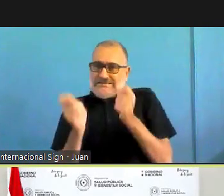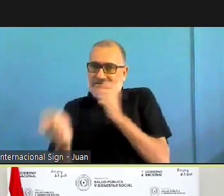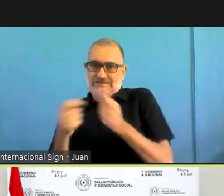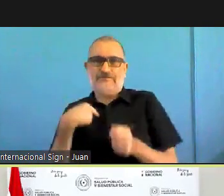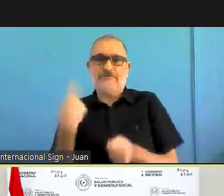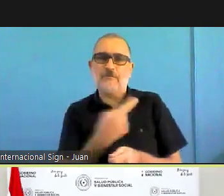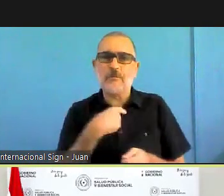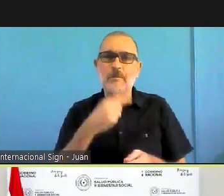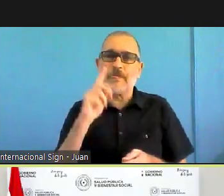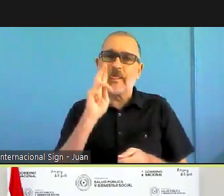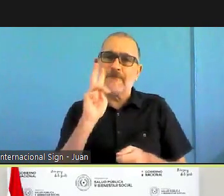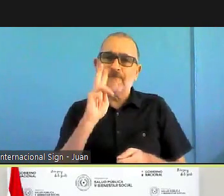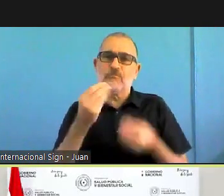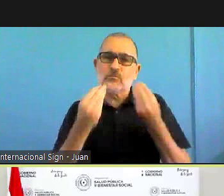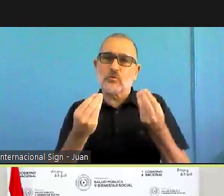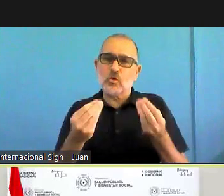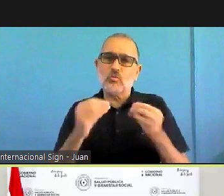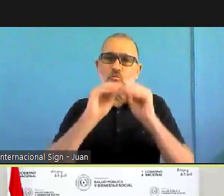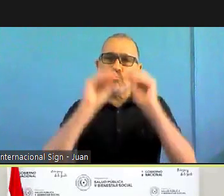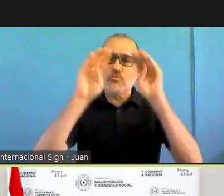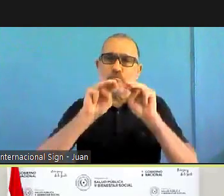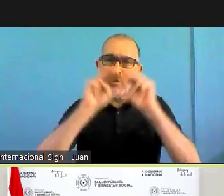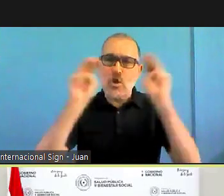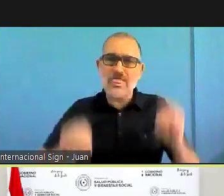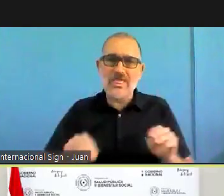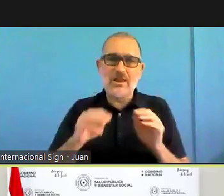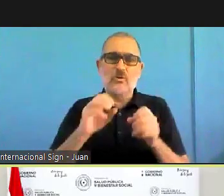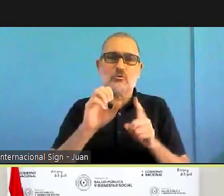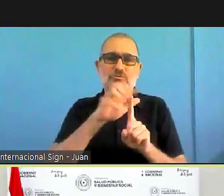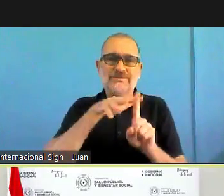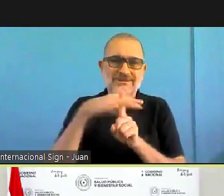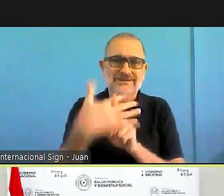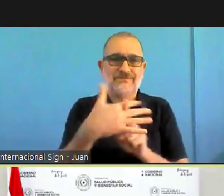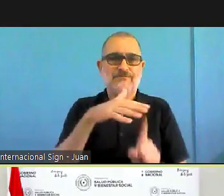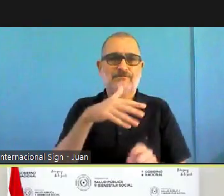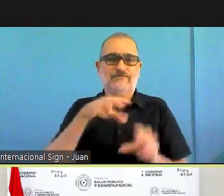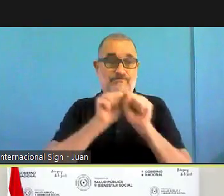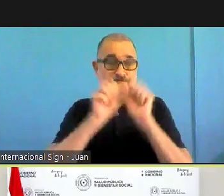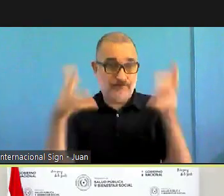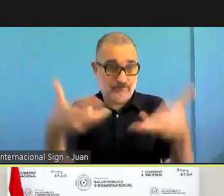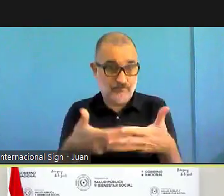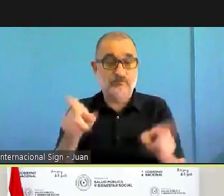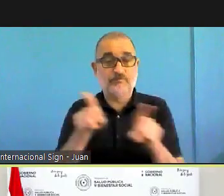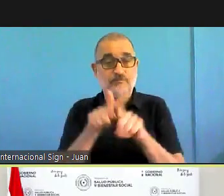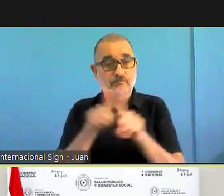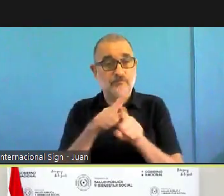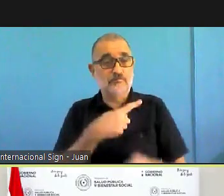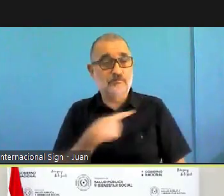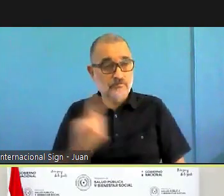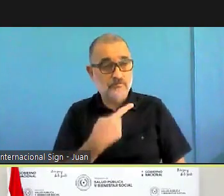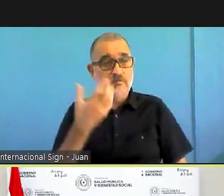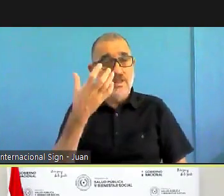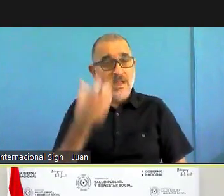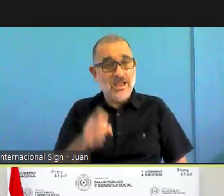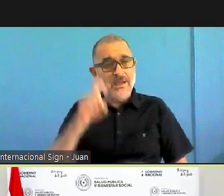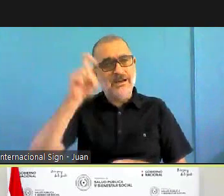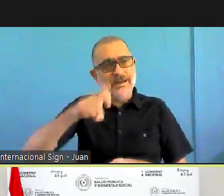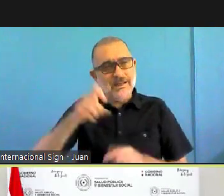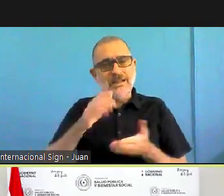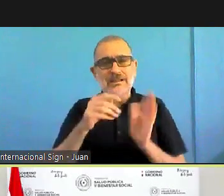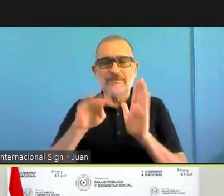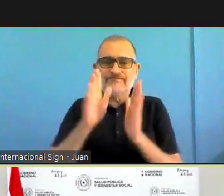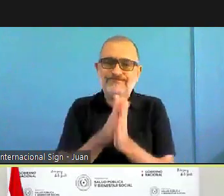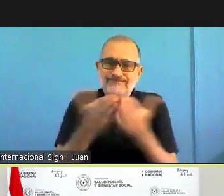manejo de las diferentes patologías y cómo se trabaja en comunidad, también tuvimos que adaptarnos a la situación de